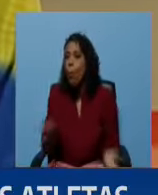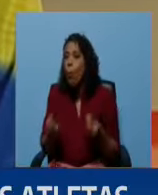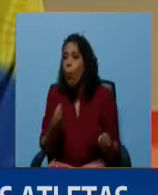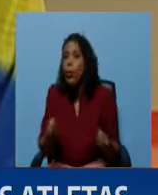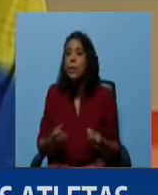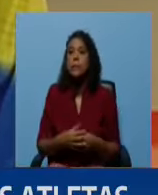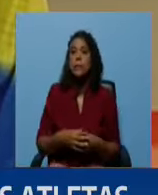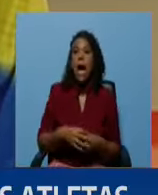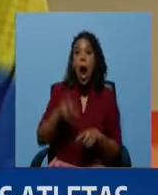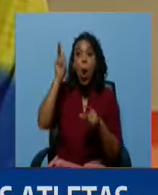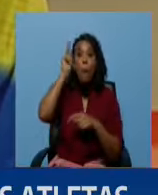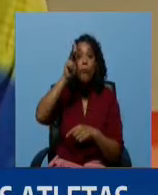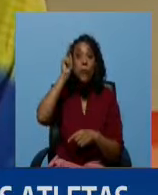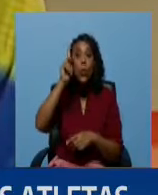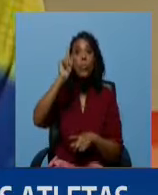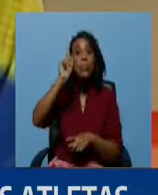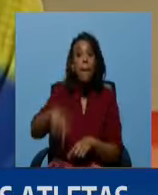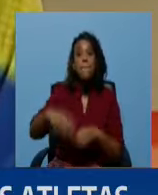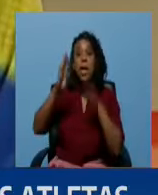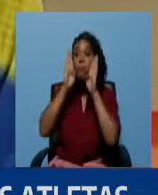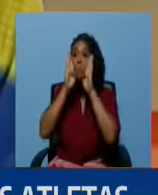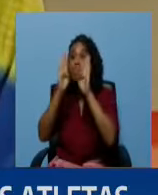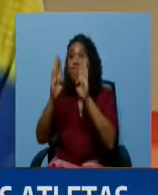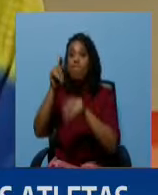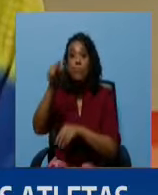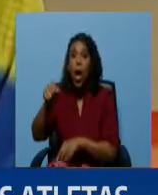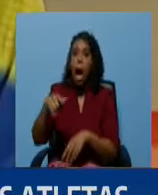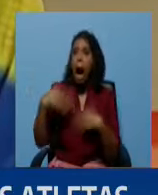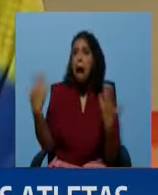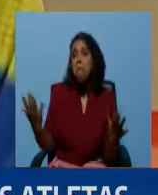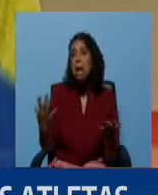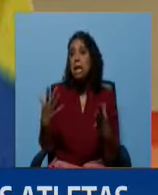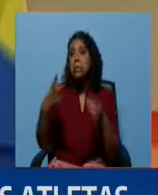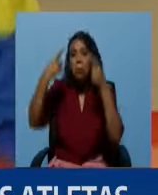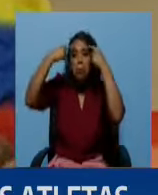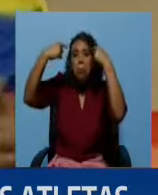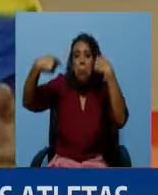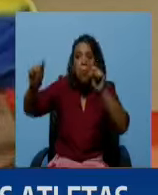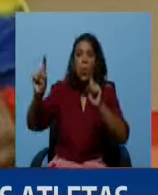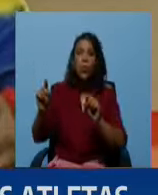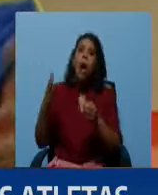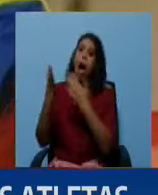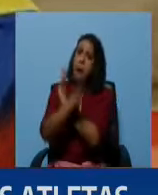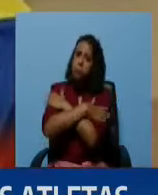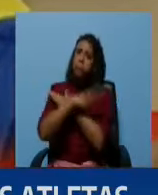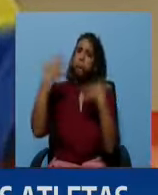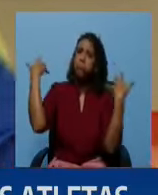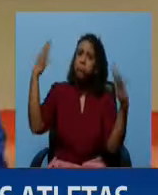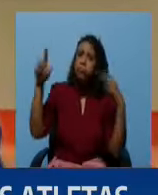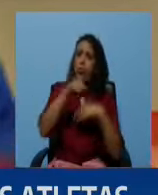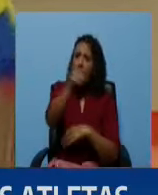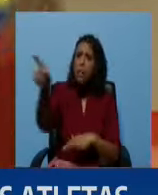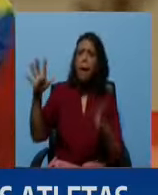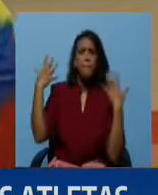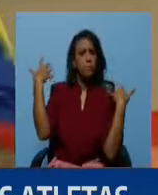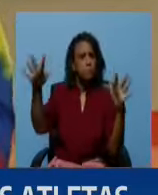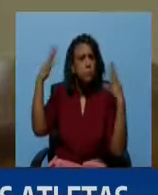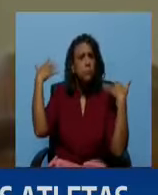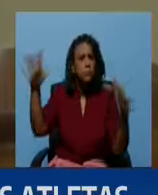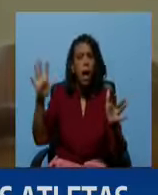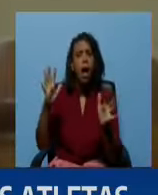a los entrenadores que a veces quedan en el olvido. Yo pido un aplauso para sus entrenadores, para